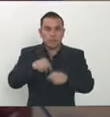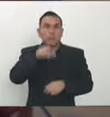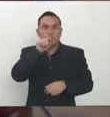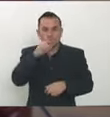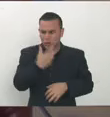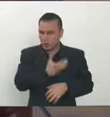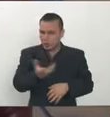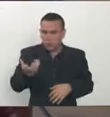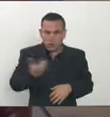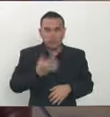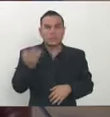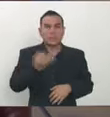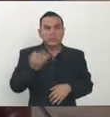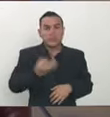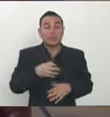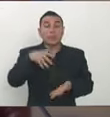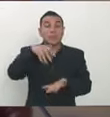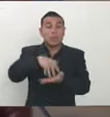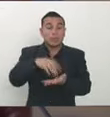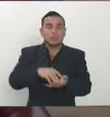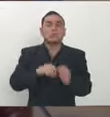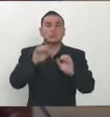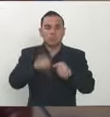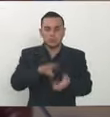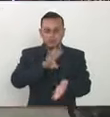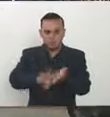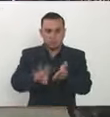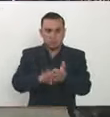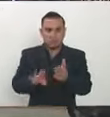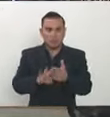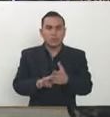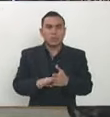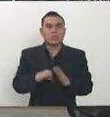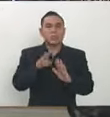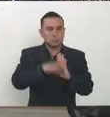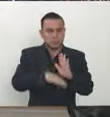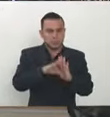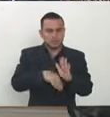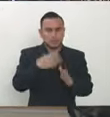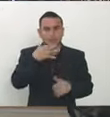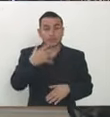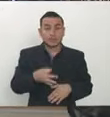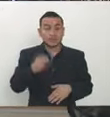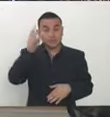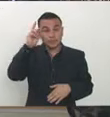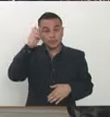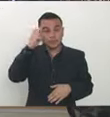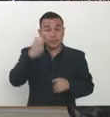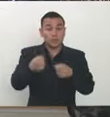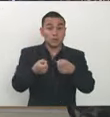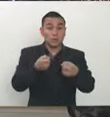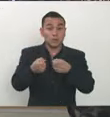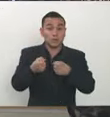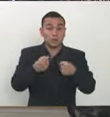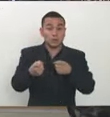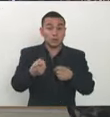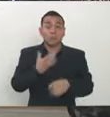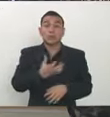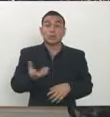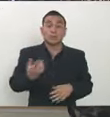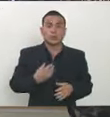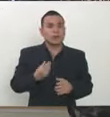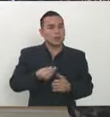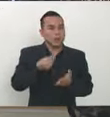necesario para que nuestra población pueda comprar sin acaparamiento y sin abusos. Evidentemente no va a ser un control de precios que lleve al